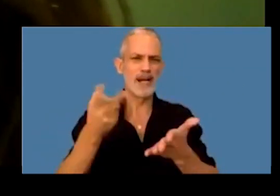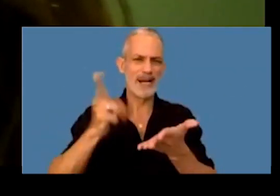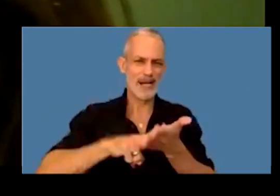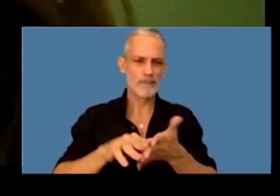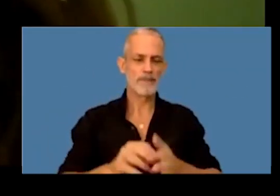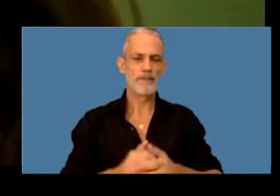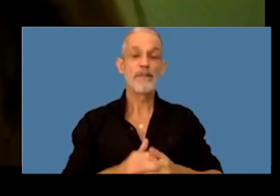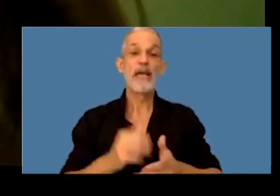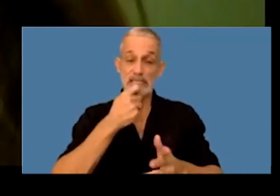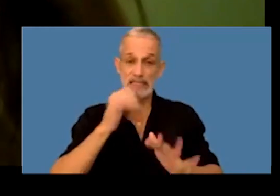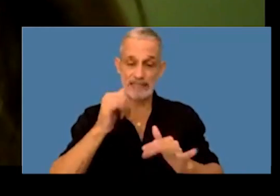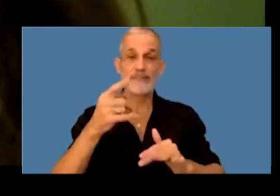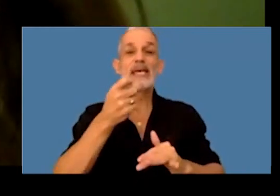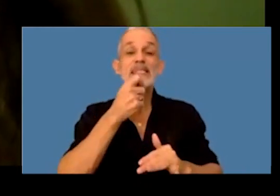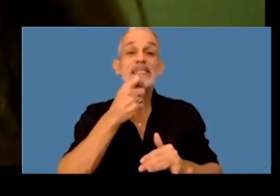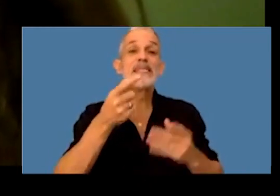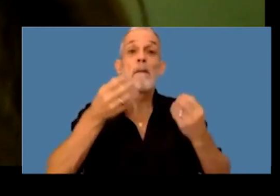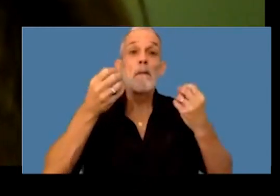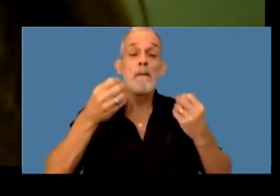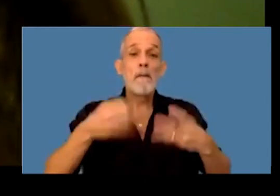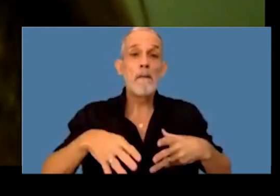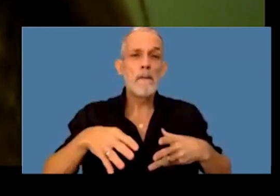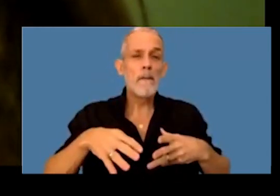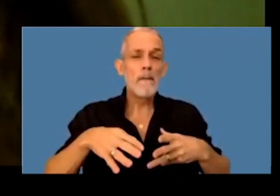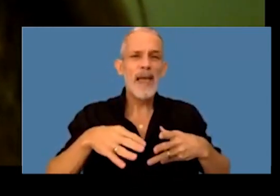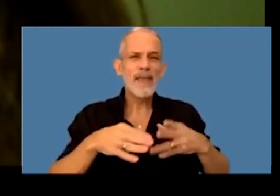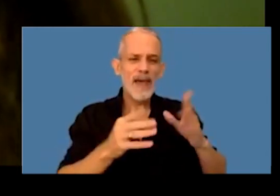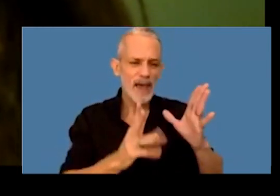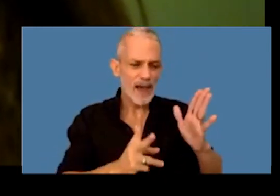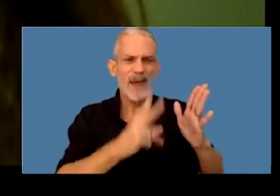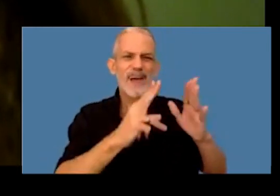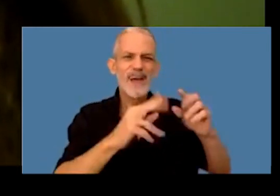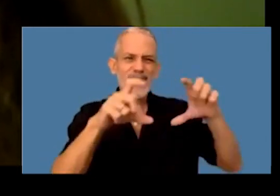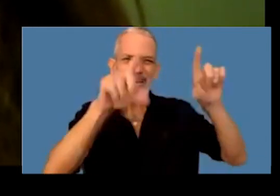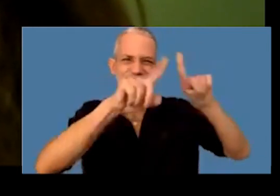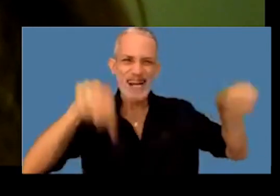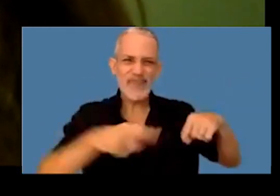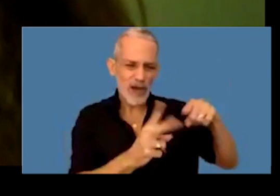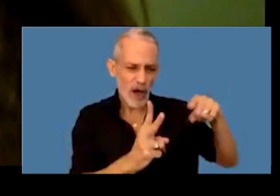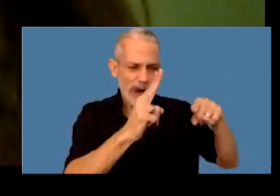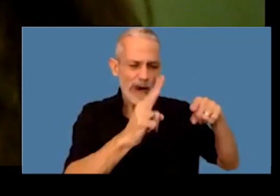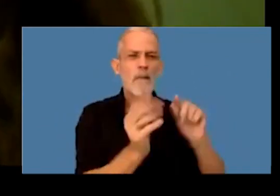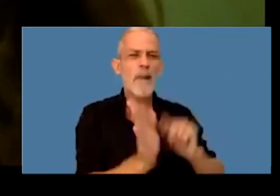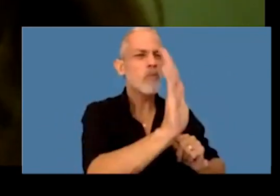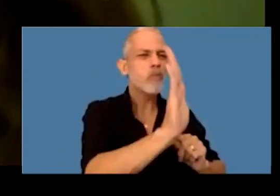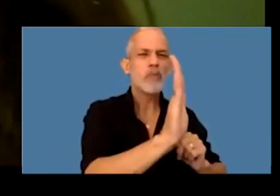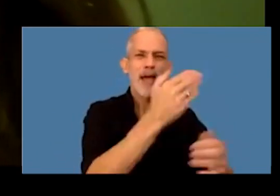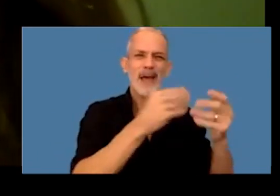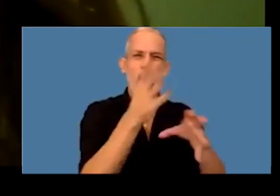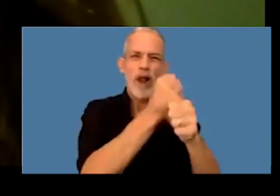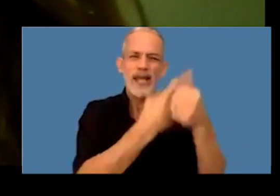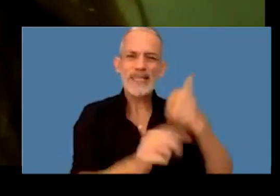Sí. Si se pierde solo el troquelado del CUD que se utiliza para el transporte, ¿hay que volver a tramitar el